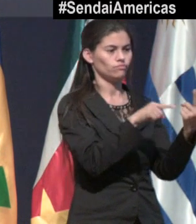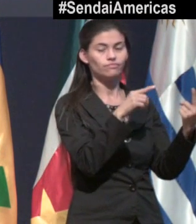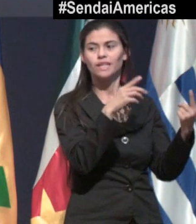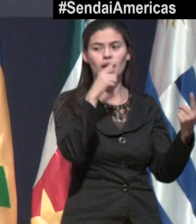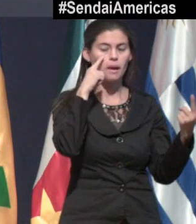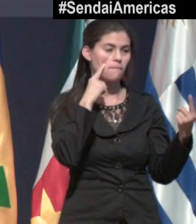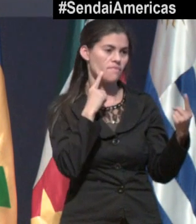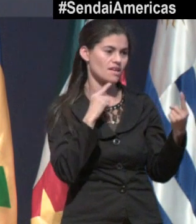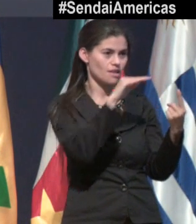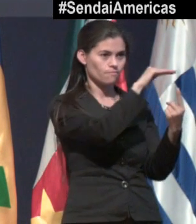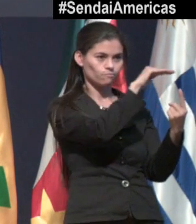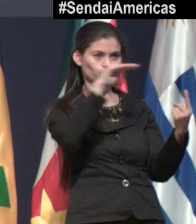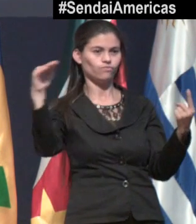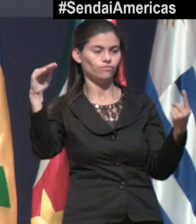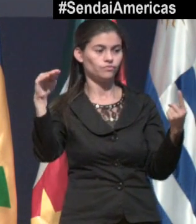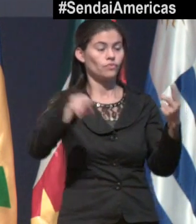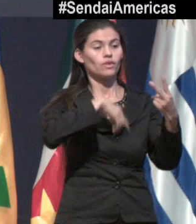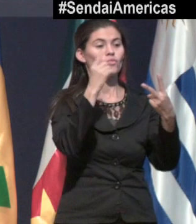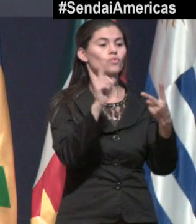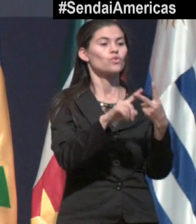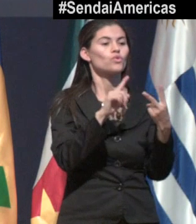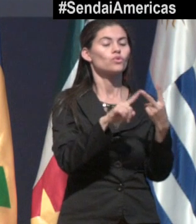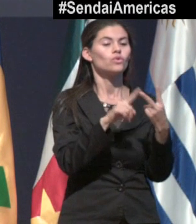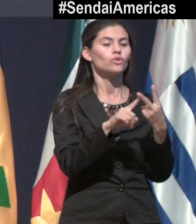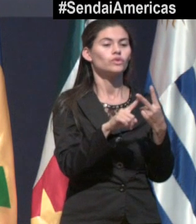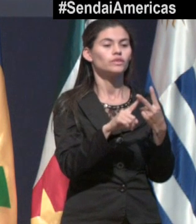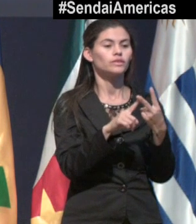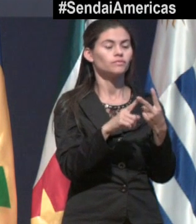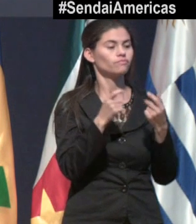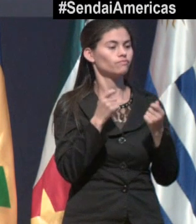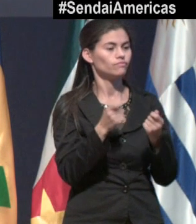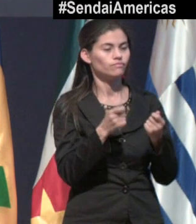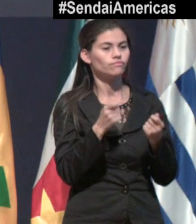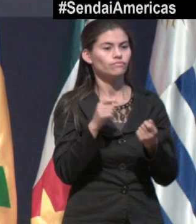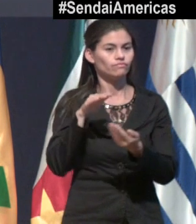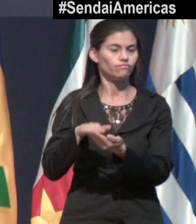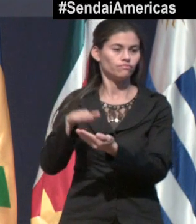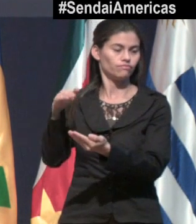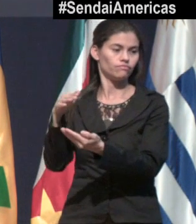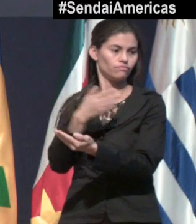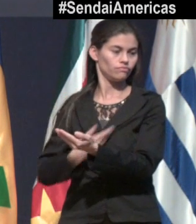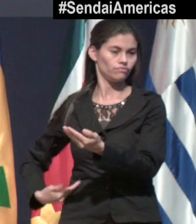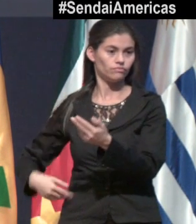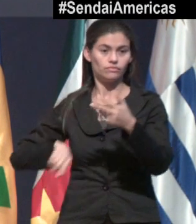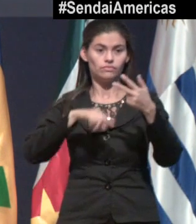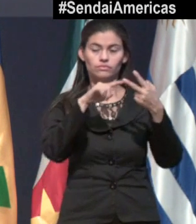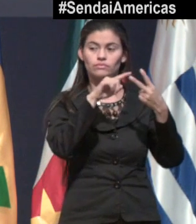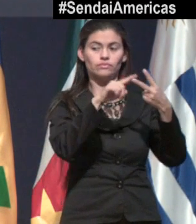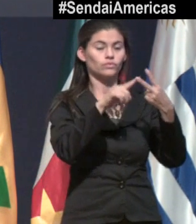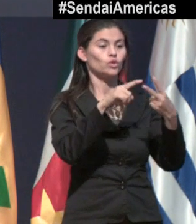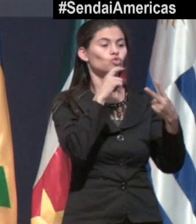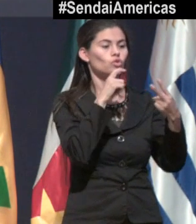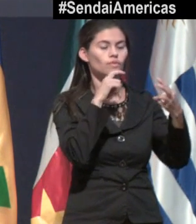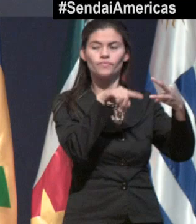amarilla. Dos, el inversión en capital, la línea roja, y en